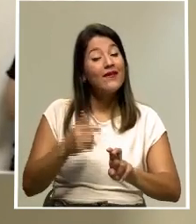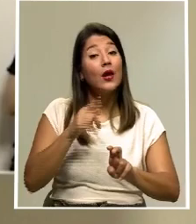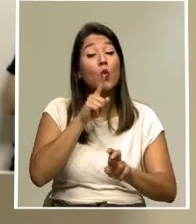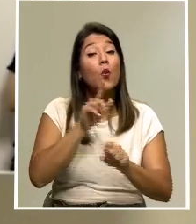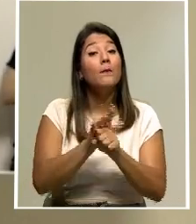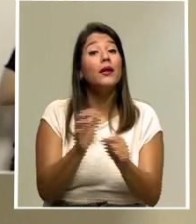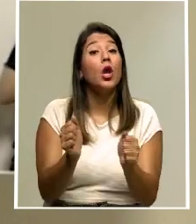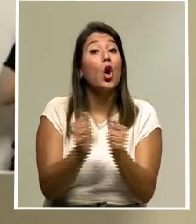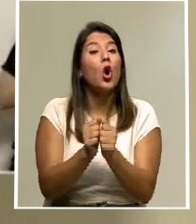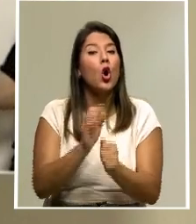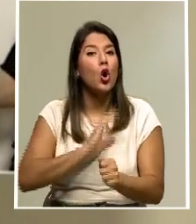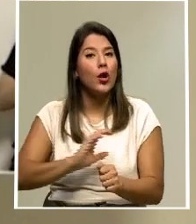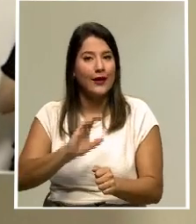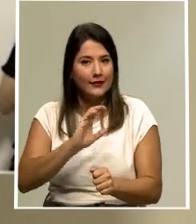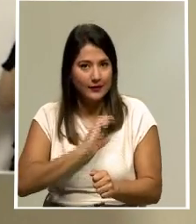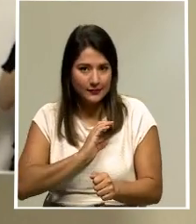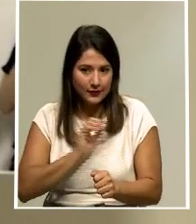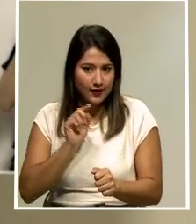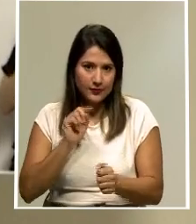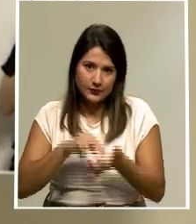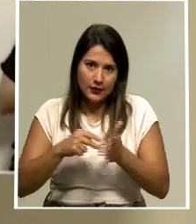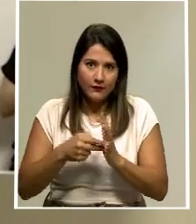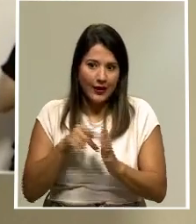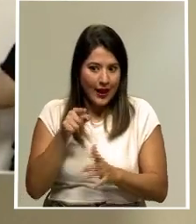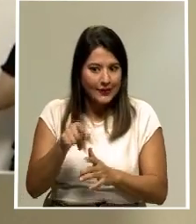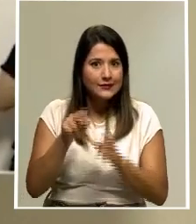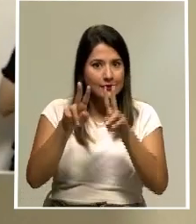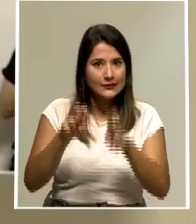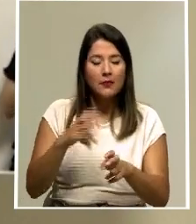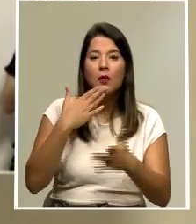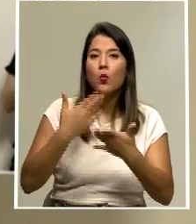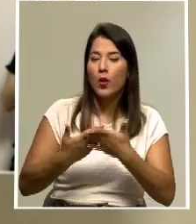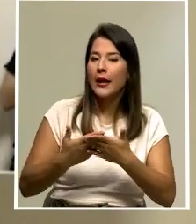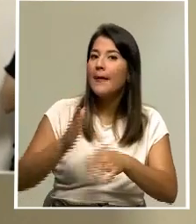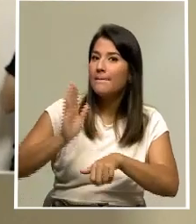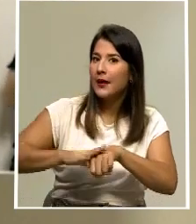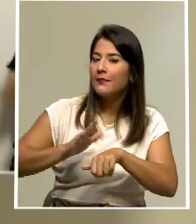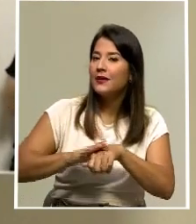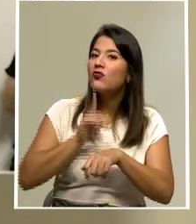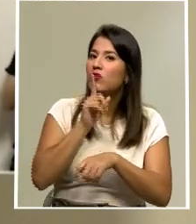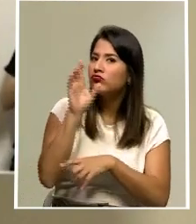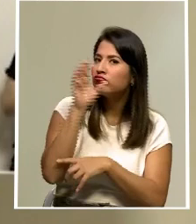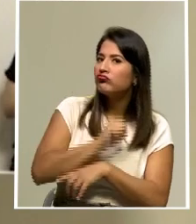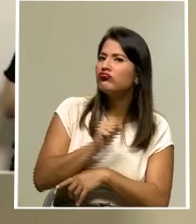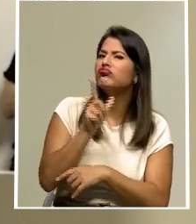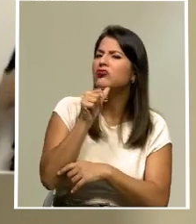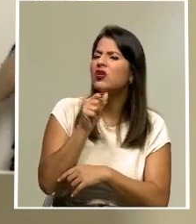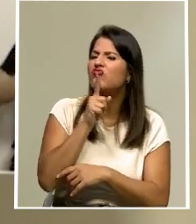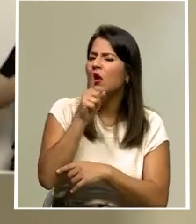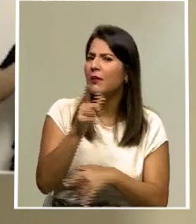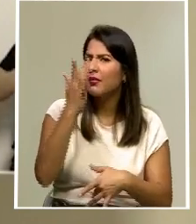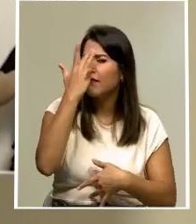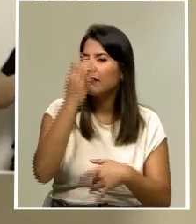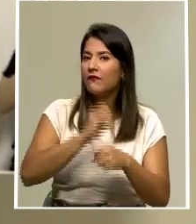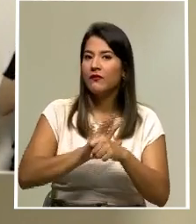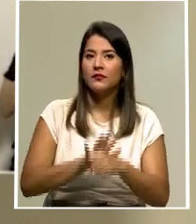características que nos digan que son pruebas buenas, que son pruebas que permiten captar los casos que son verdaderamente positivos.